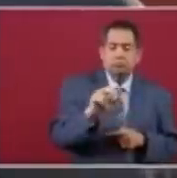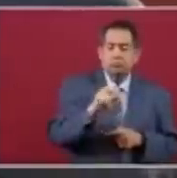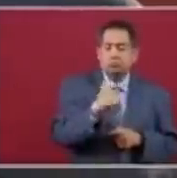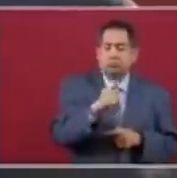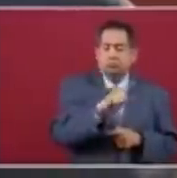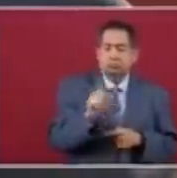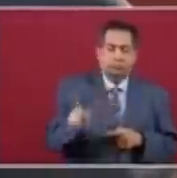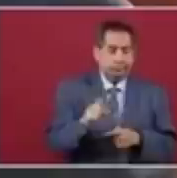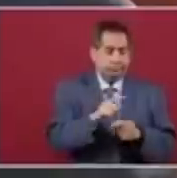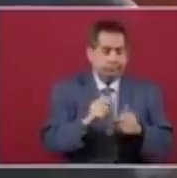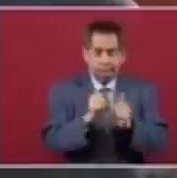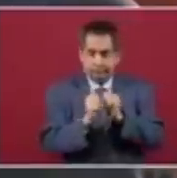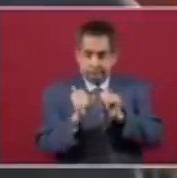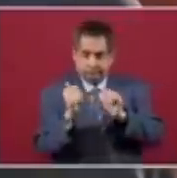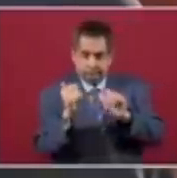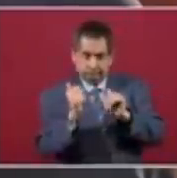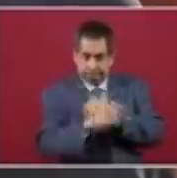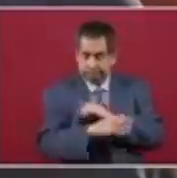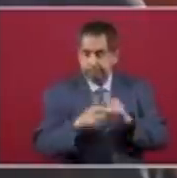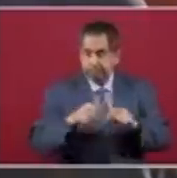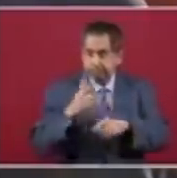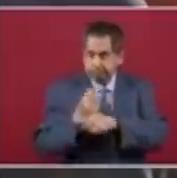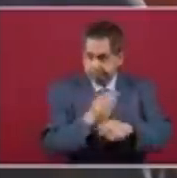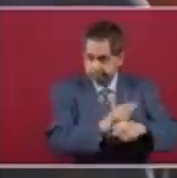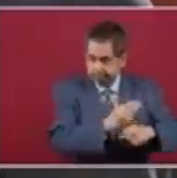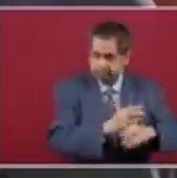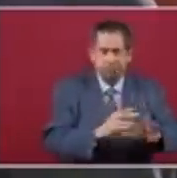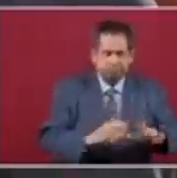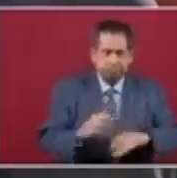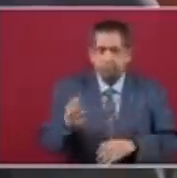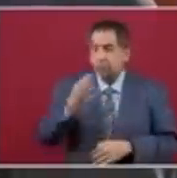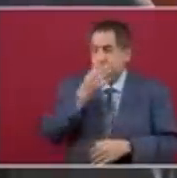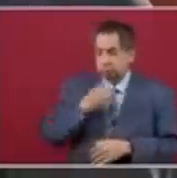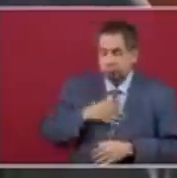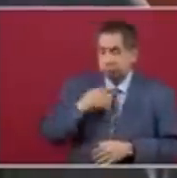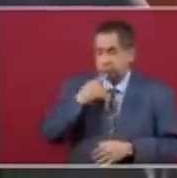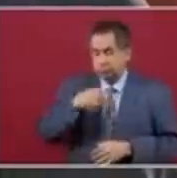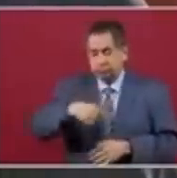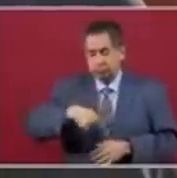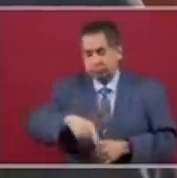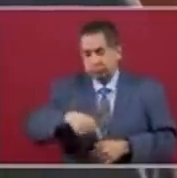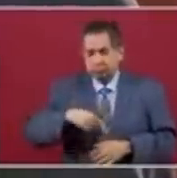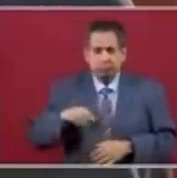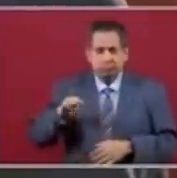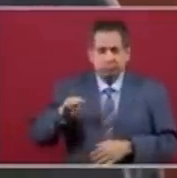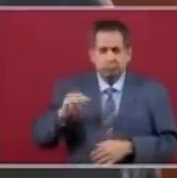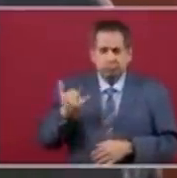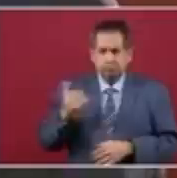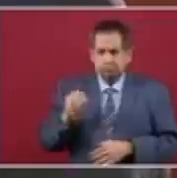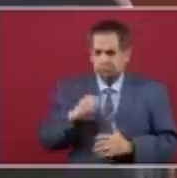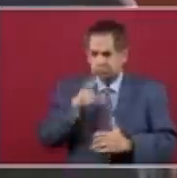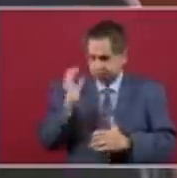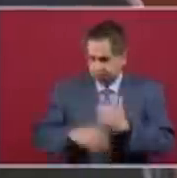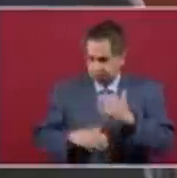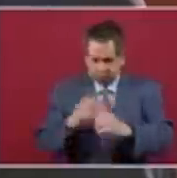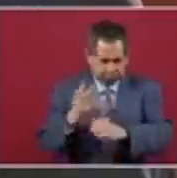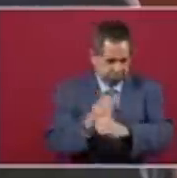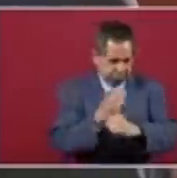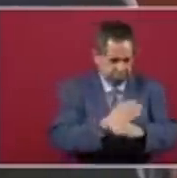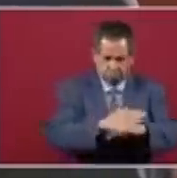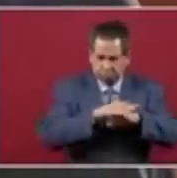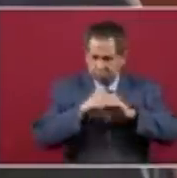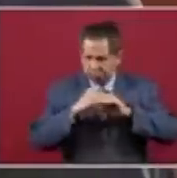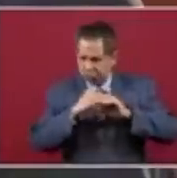problemas. Pero según su informe, en mayo se termina